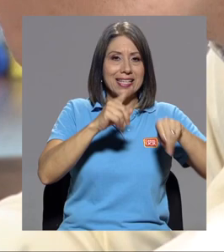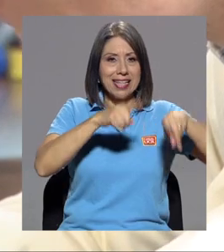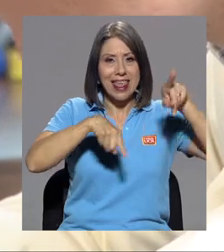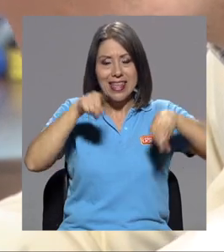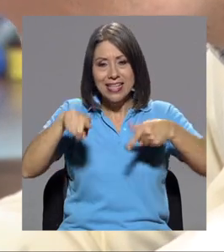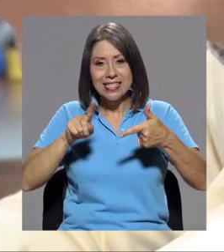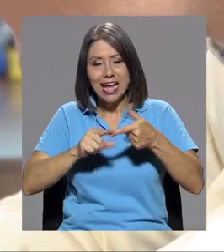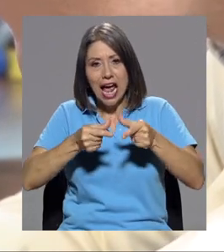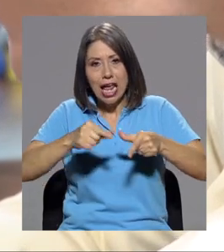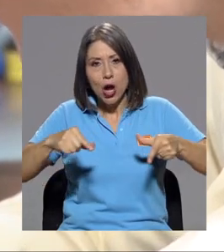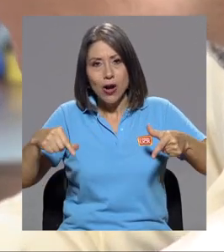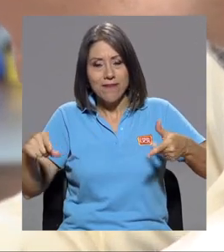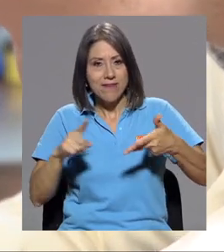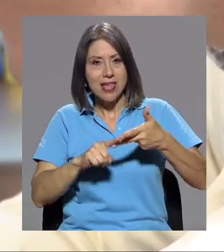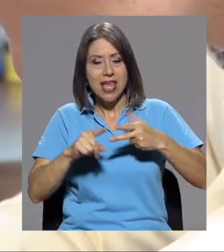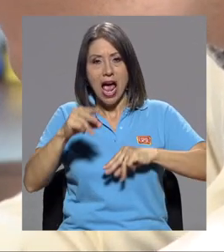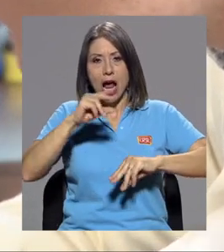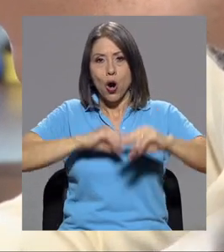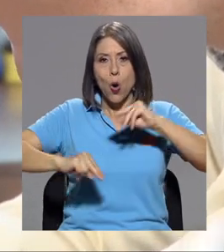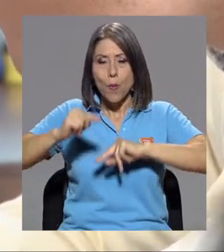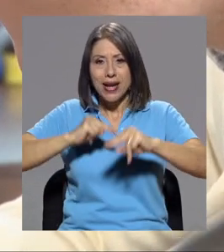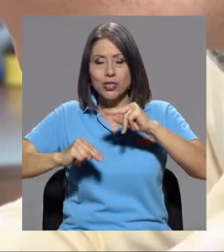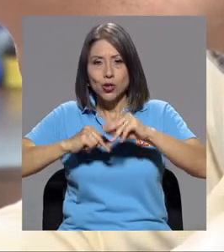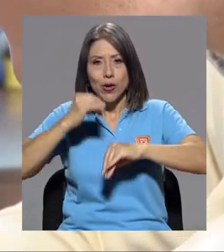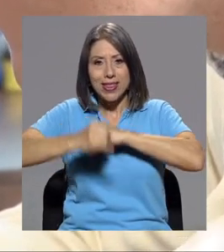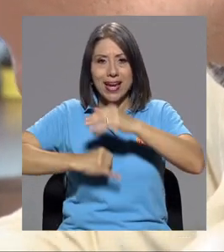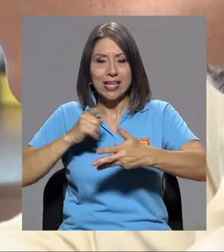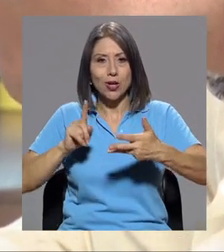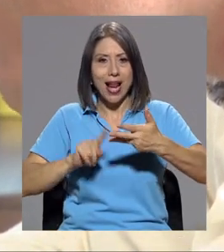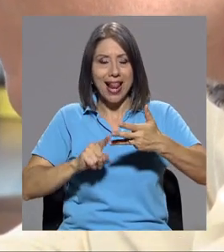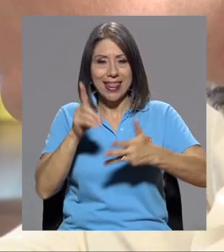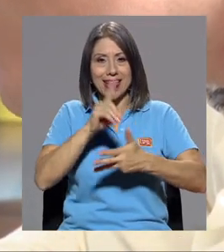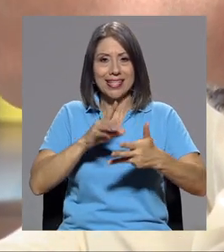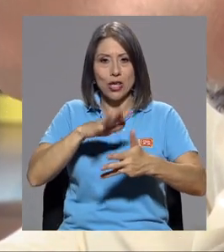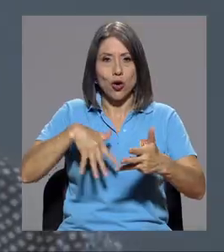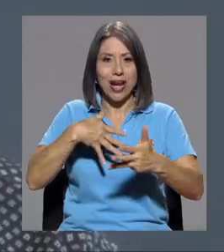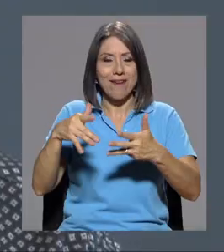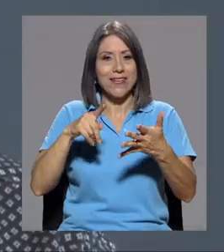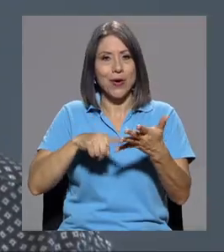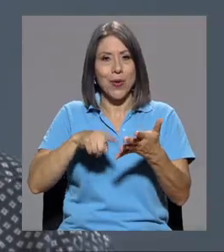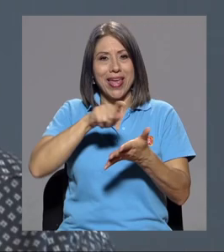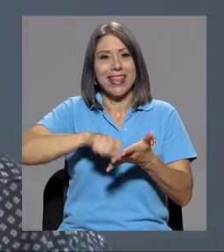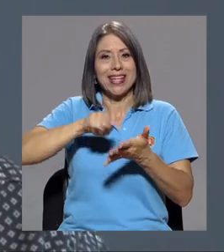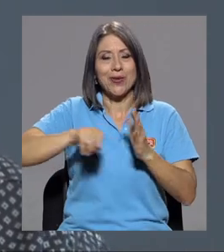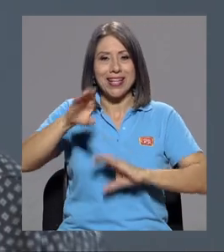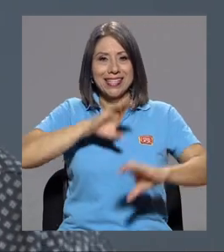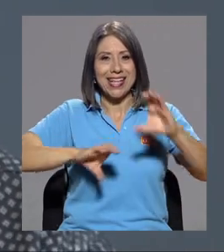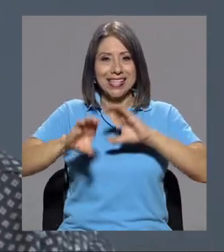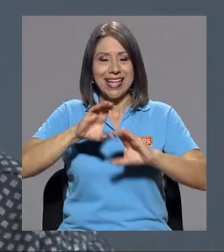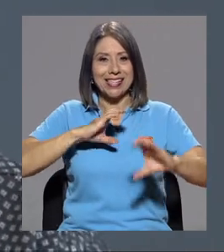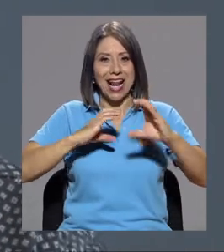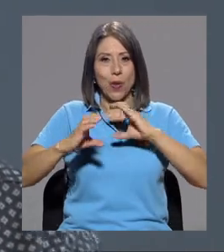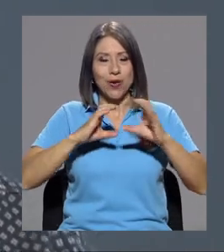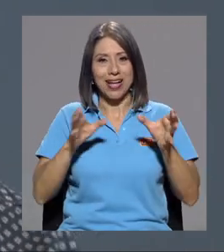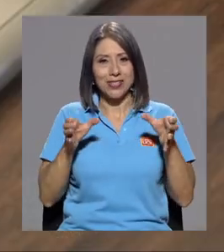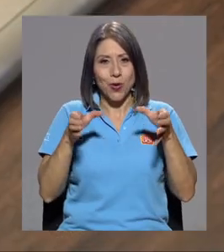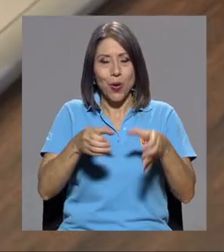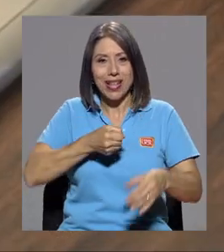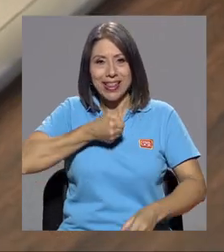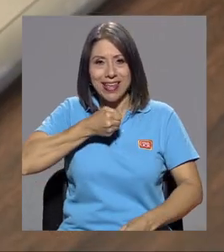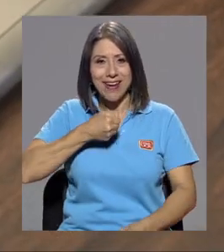Estadística, Geografía, Comercio Internacional, Diseño Gráfico y de la Escuela de Ciencias de la Comunicación